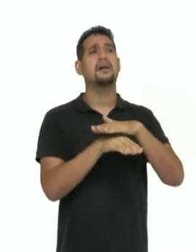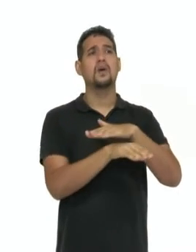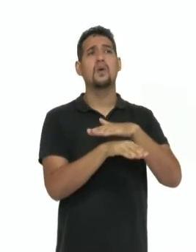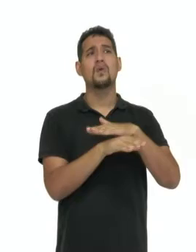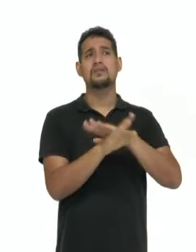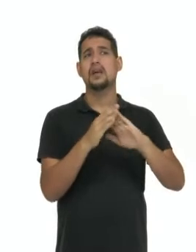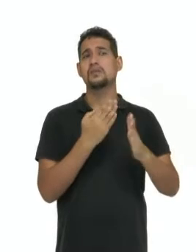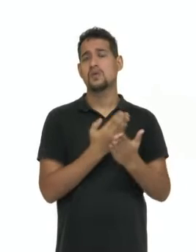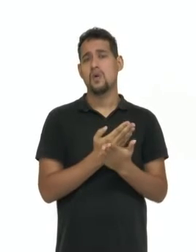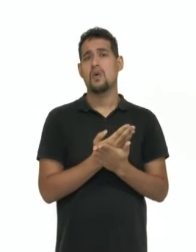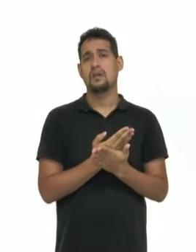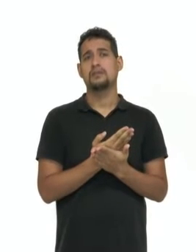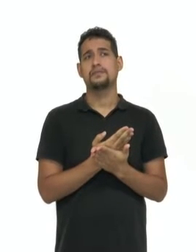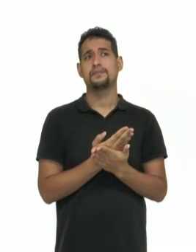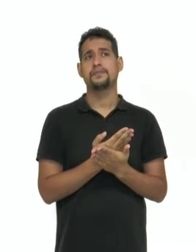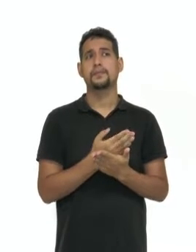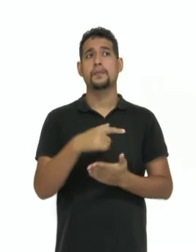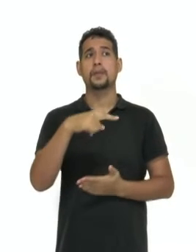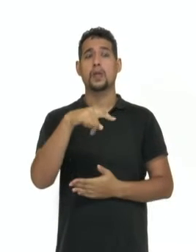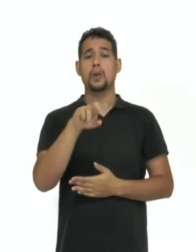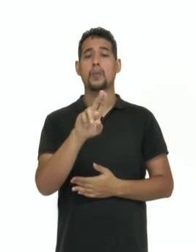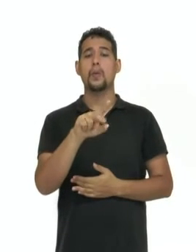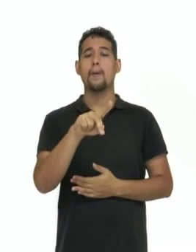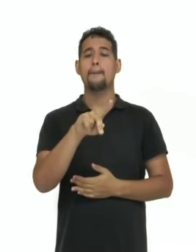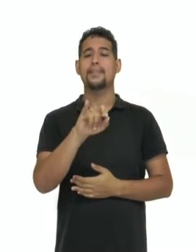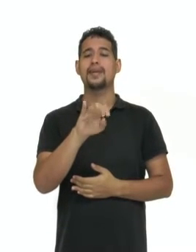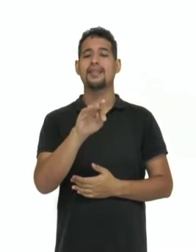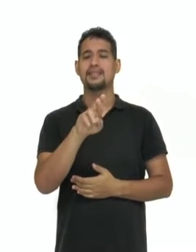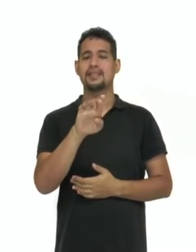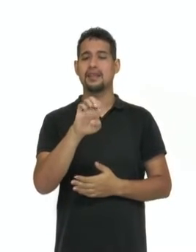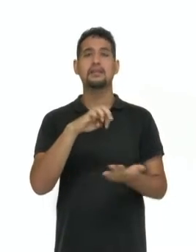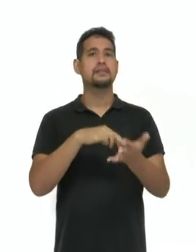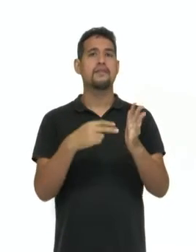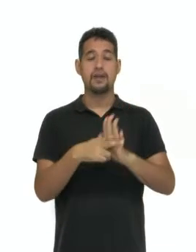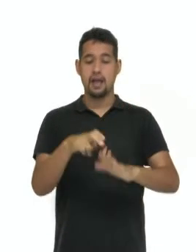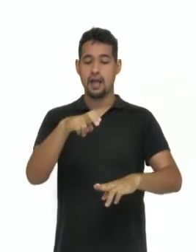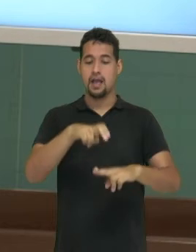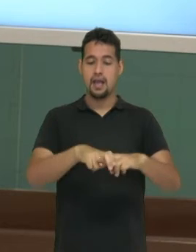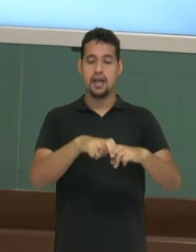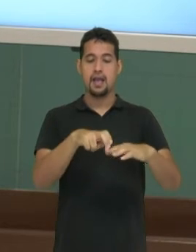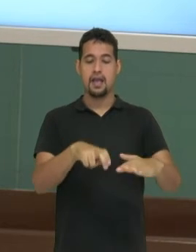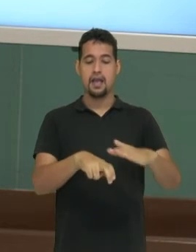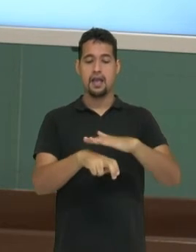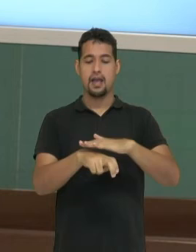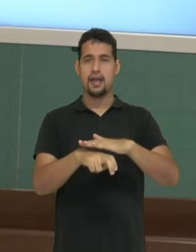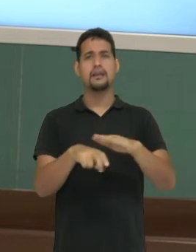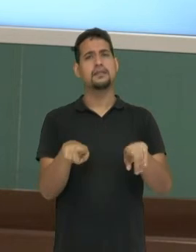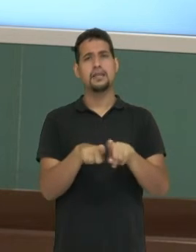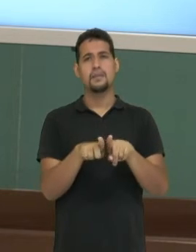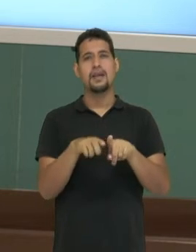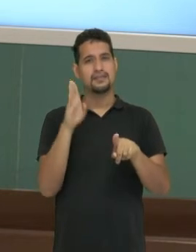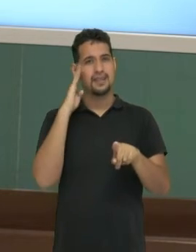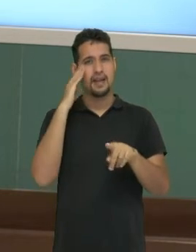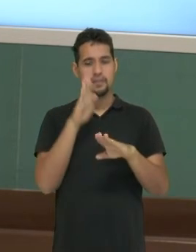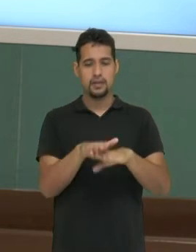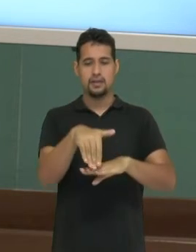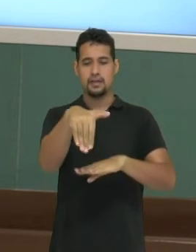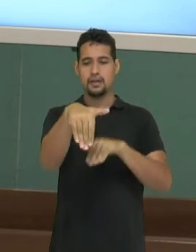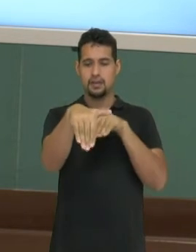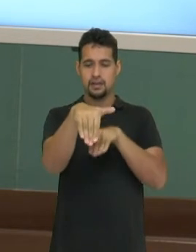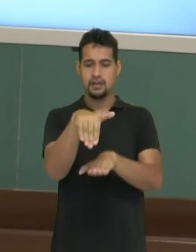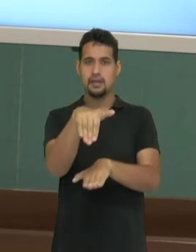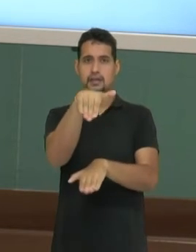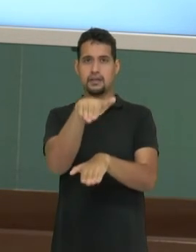la escuela. Pupitre é a carteira, a cadeira, aquele material da escola, assim, o objeto,